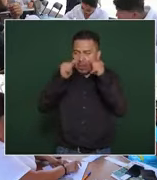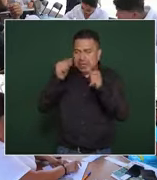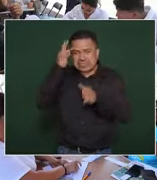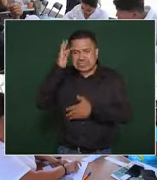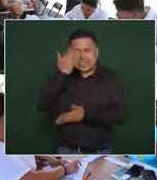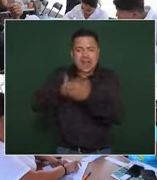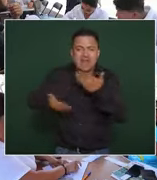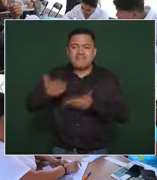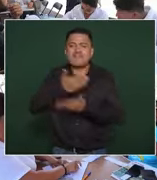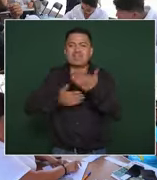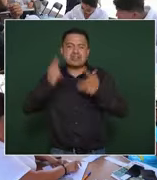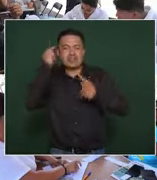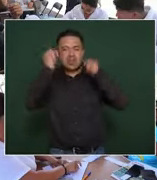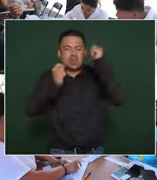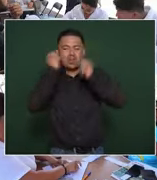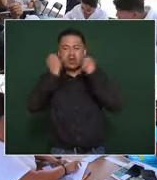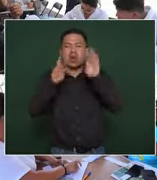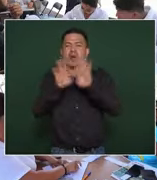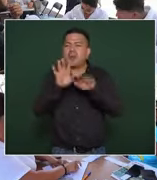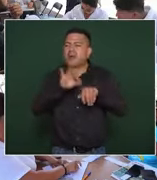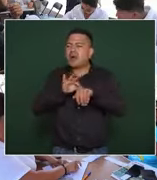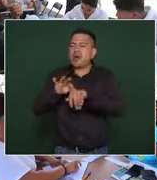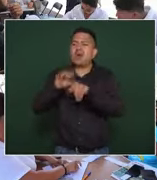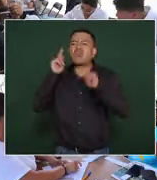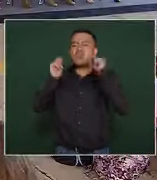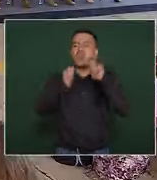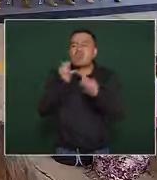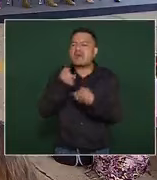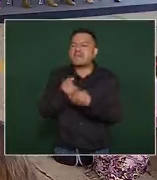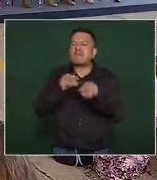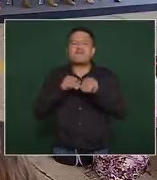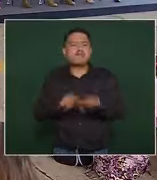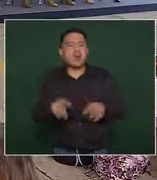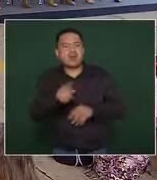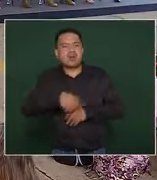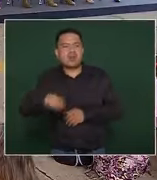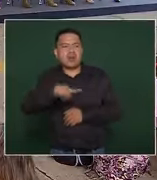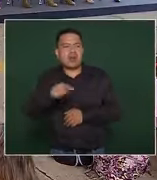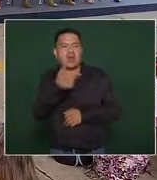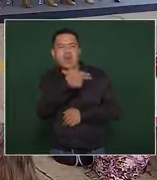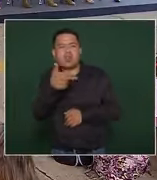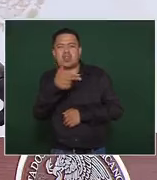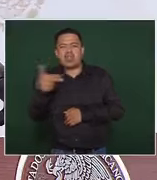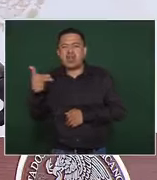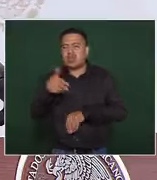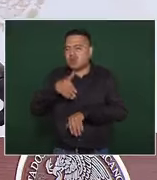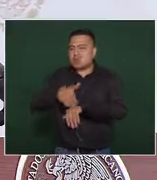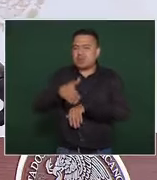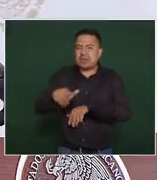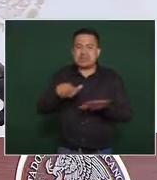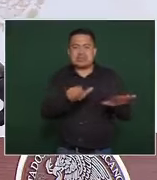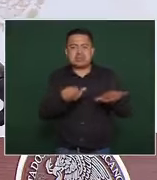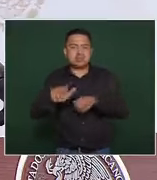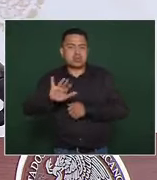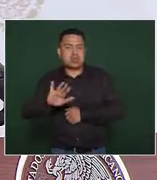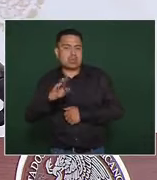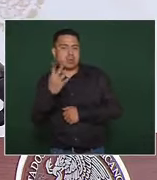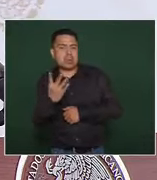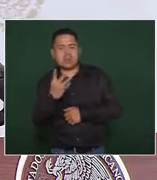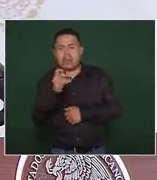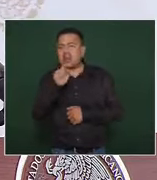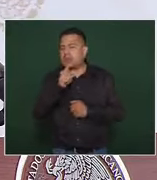prestadores de servicios turísticos como guías de turista, informadores de hoteles, en un número de 654